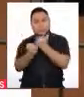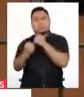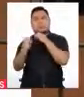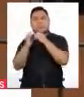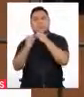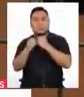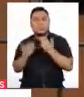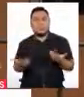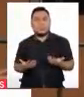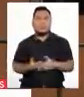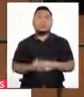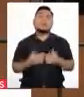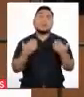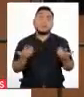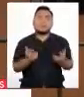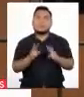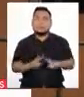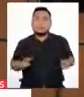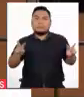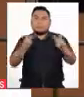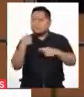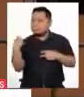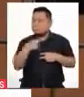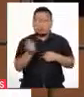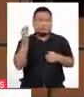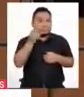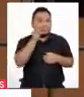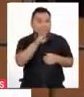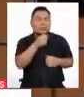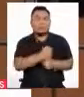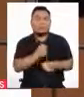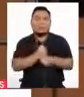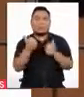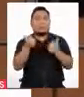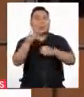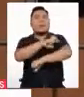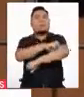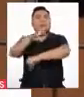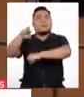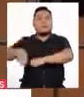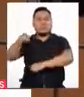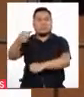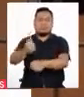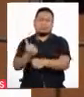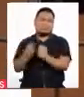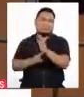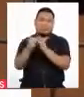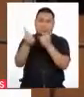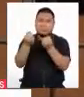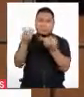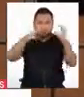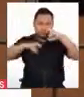soporte tecnológico. Así que muy valioso hemos visto el nivel alto de profesionalismo, el nivel alto